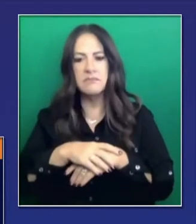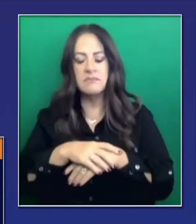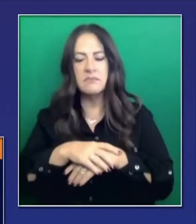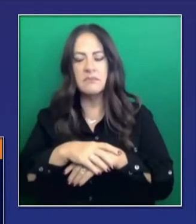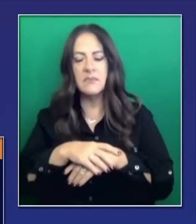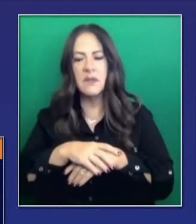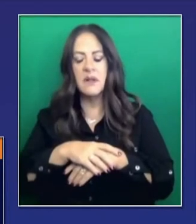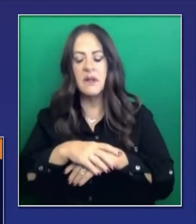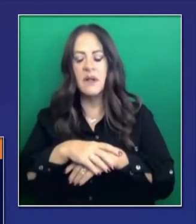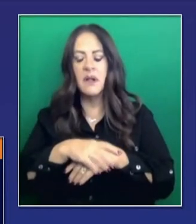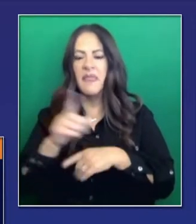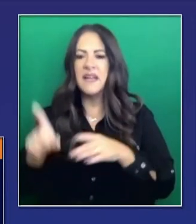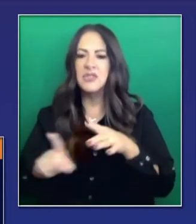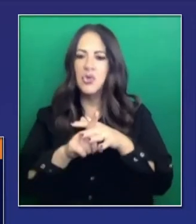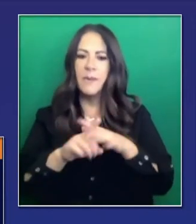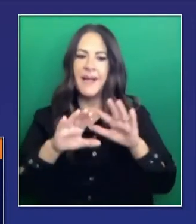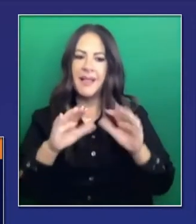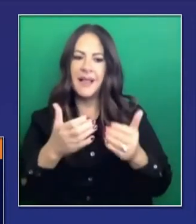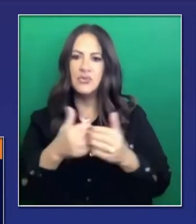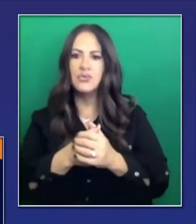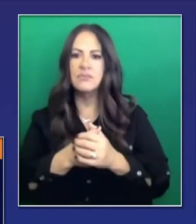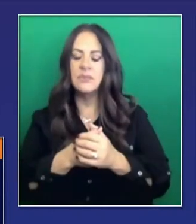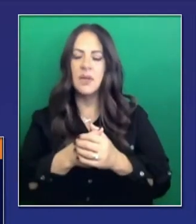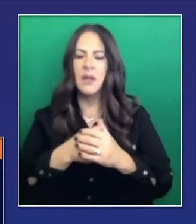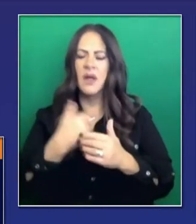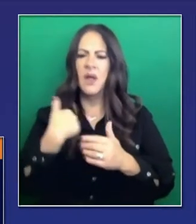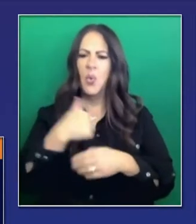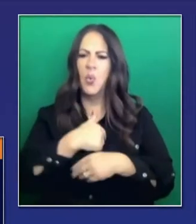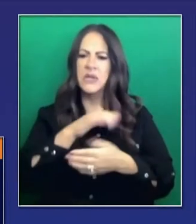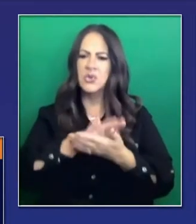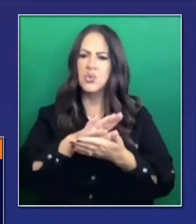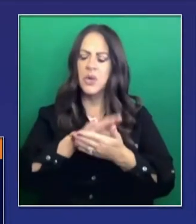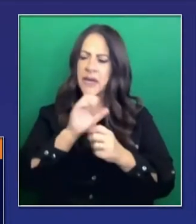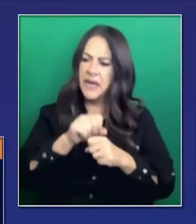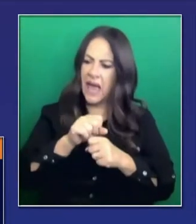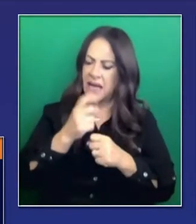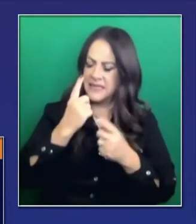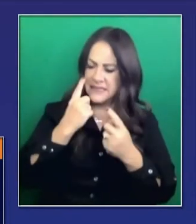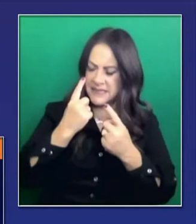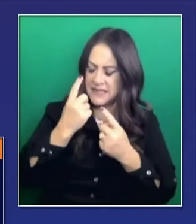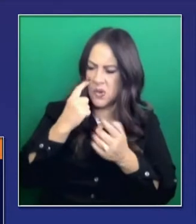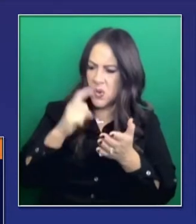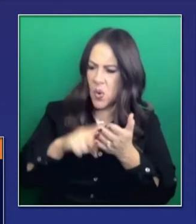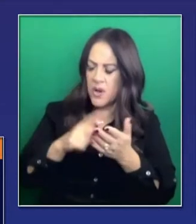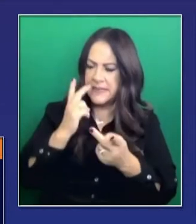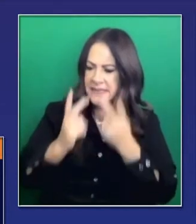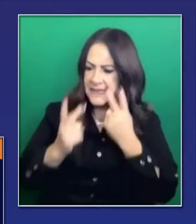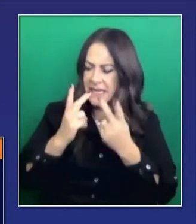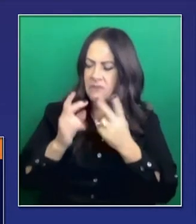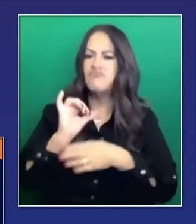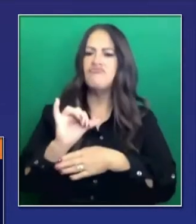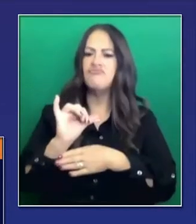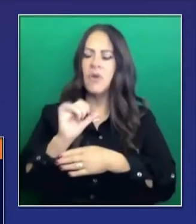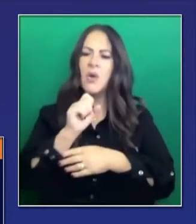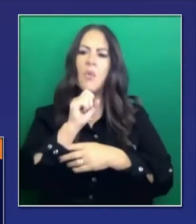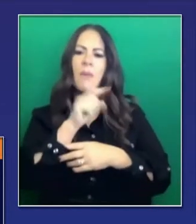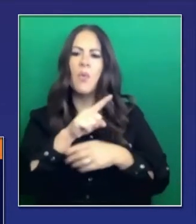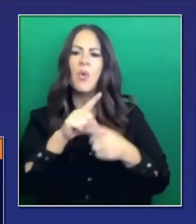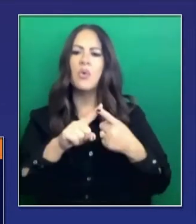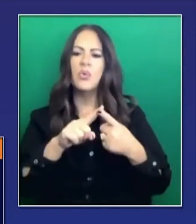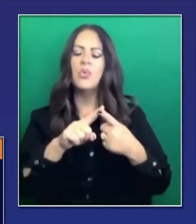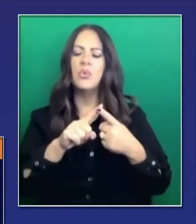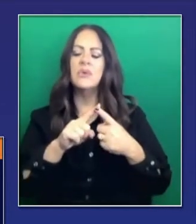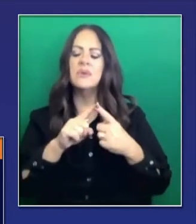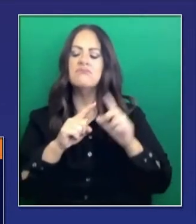en los salones de la escuela, donde la comunidad escolar pueda abordar estas cuestiones y trabajar con agencias de